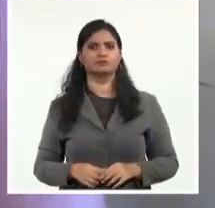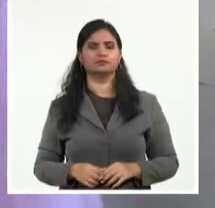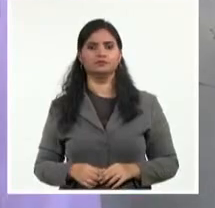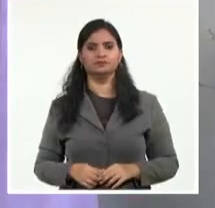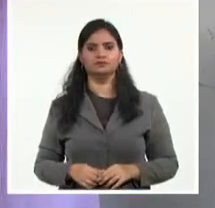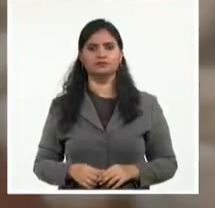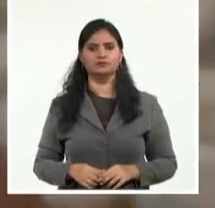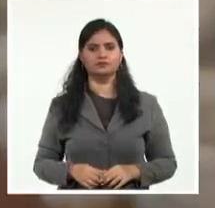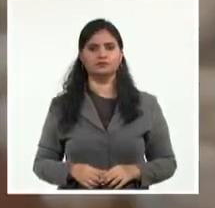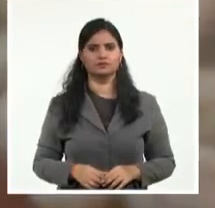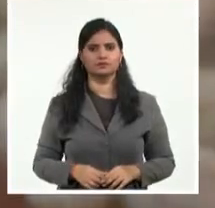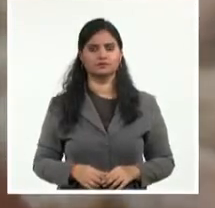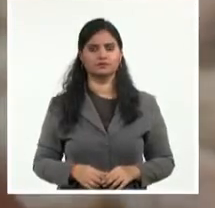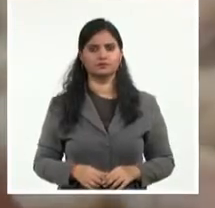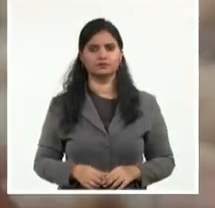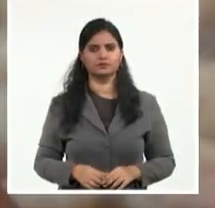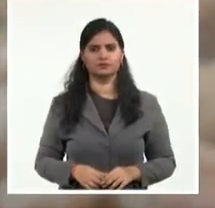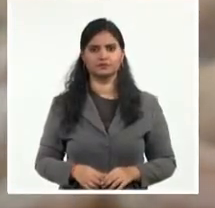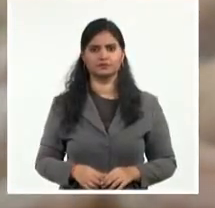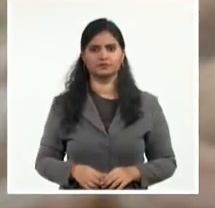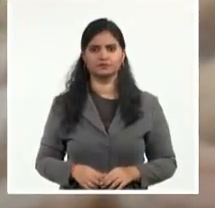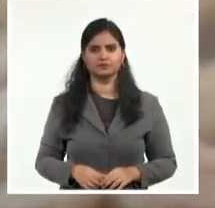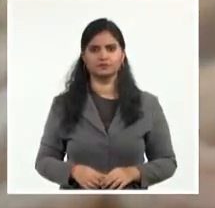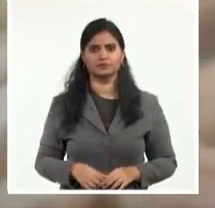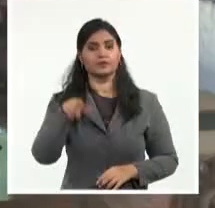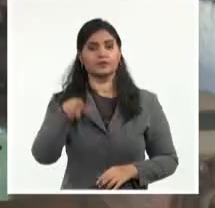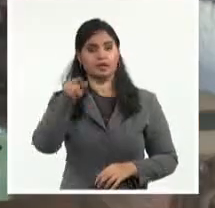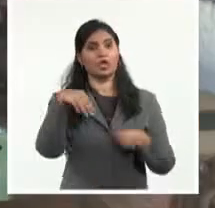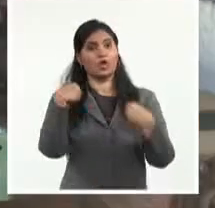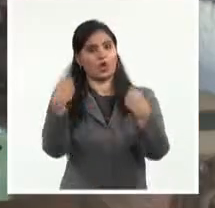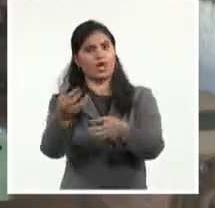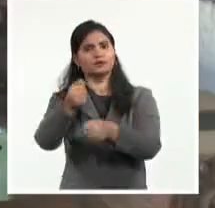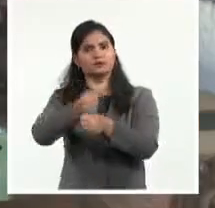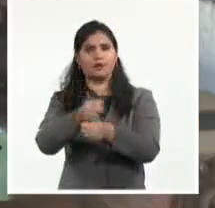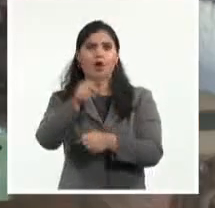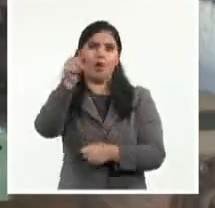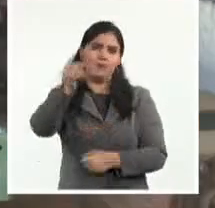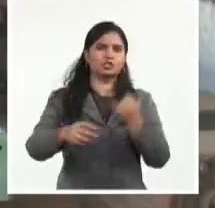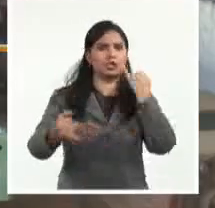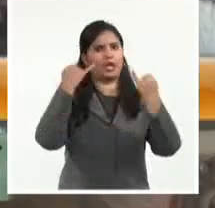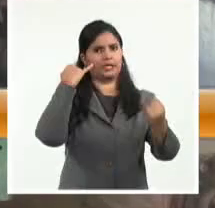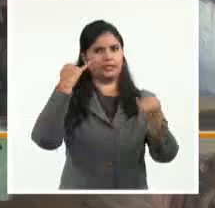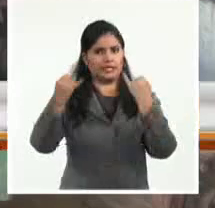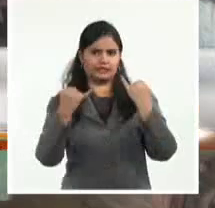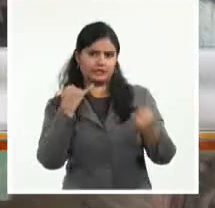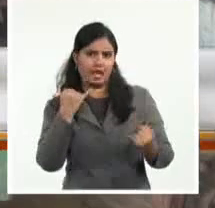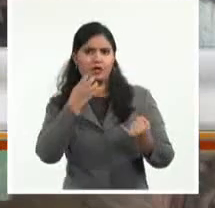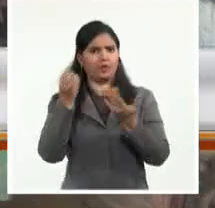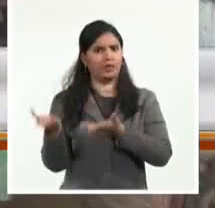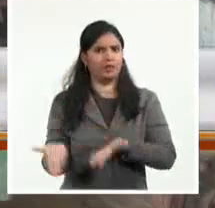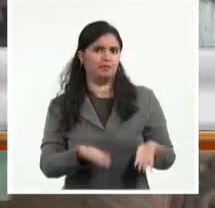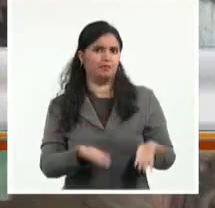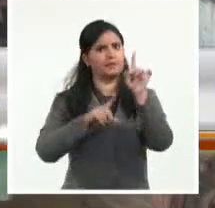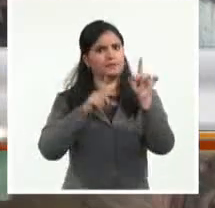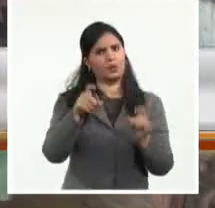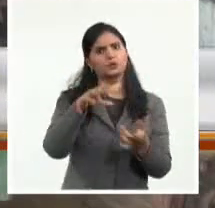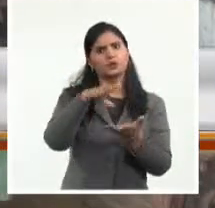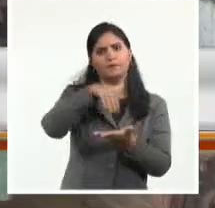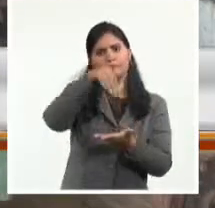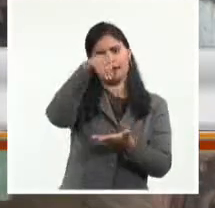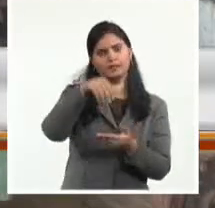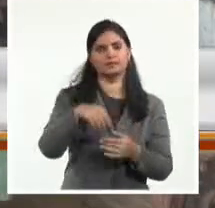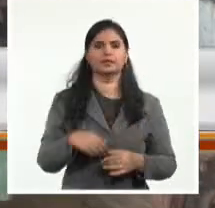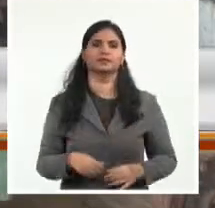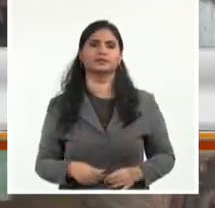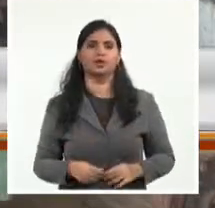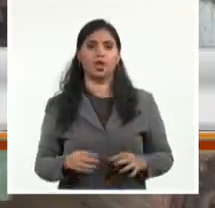del territorio al generar fuentes de empleo en la comunidad. Ha logrado que la comunidad tenga un grupo de personas, de trabajadores que